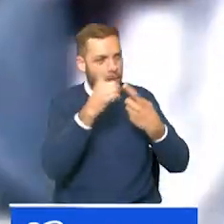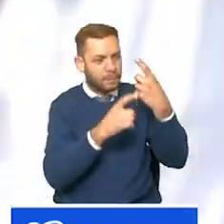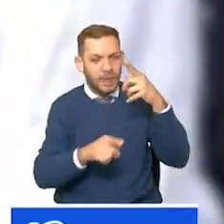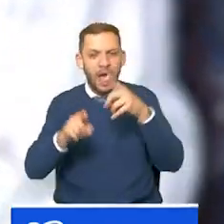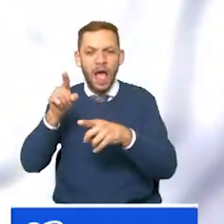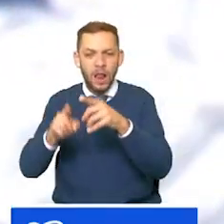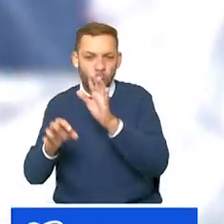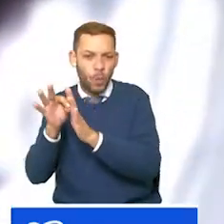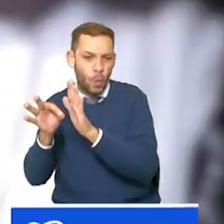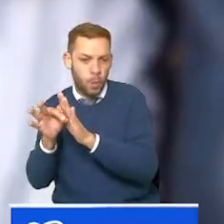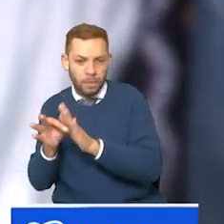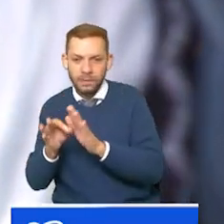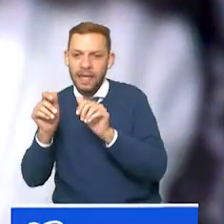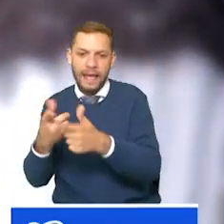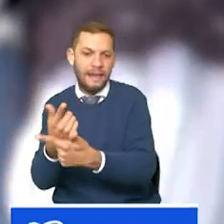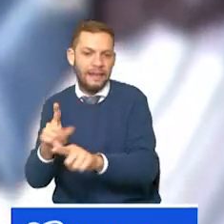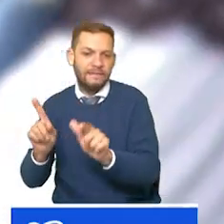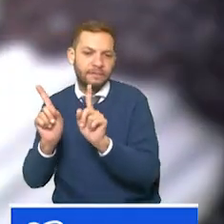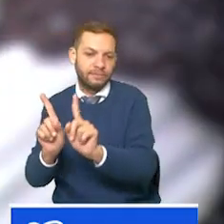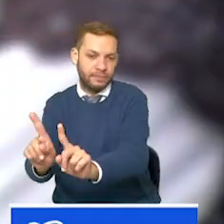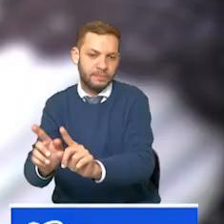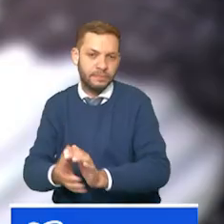consumen sustancias psicoactivas